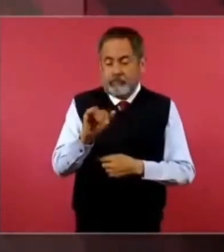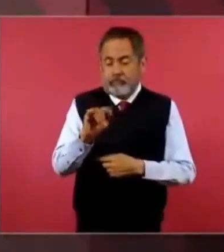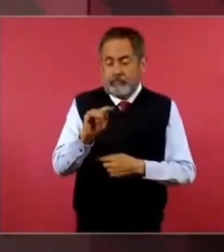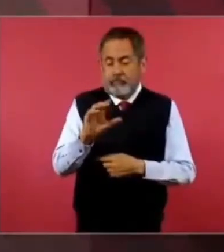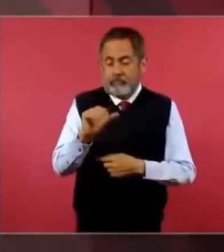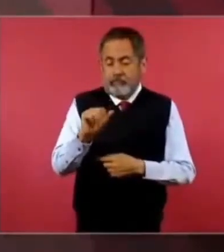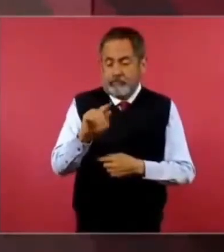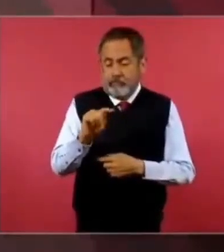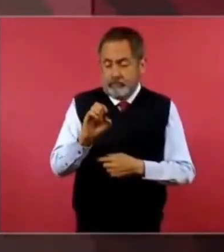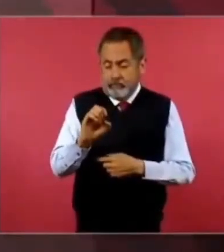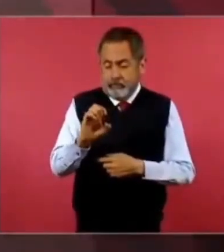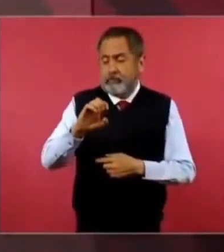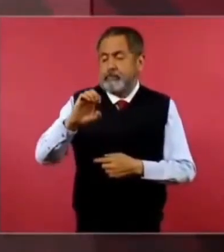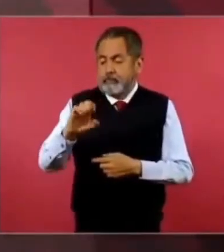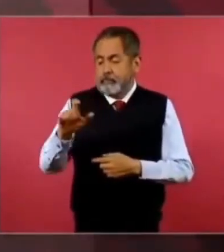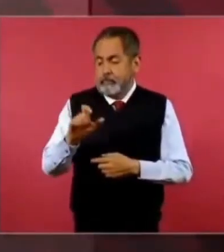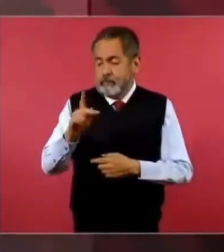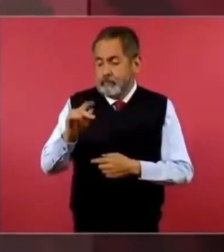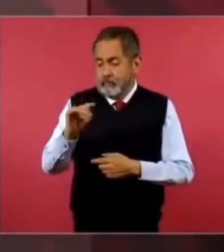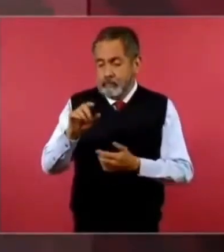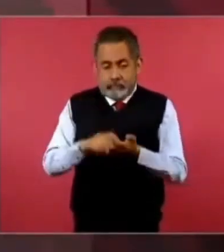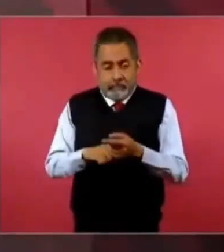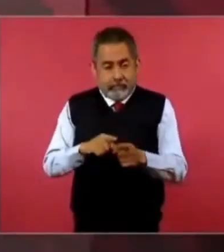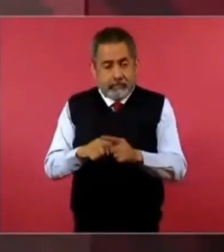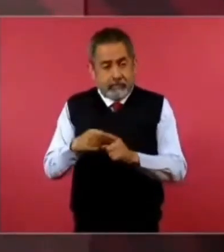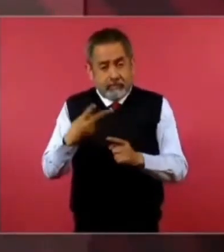Y me llevó como 2 meses poder cobrar.